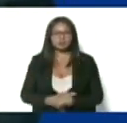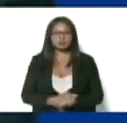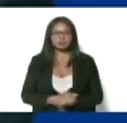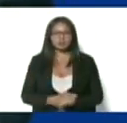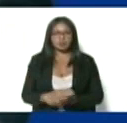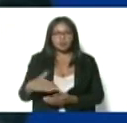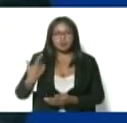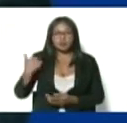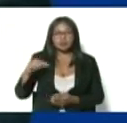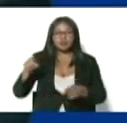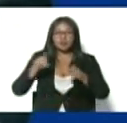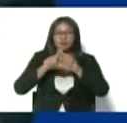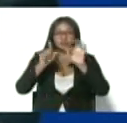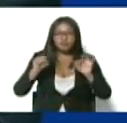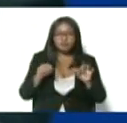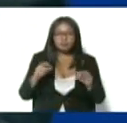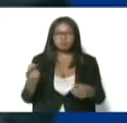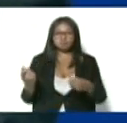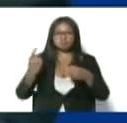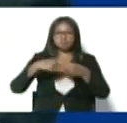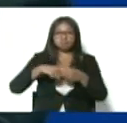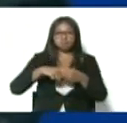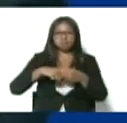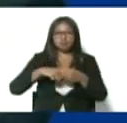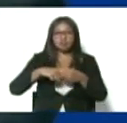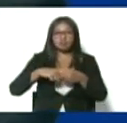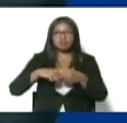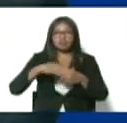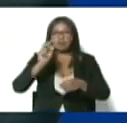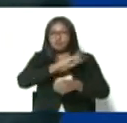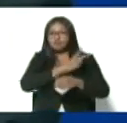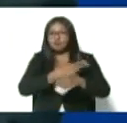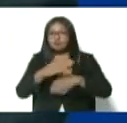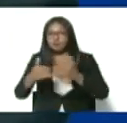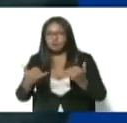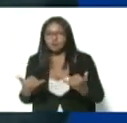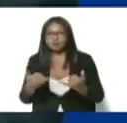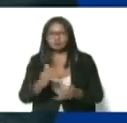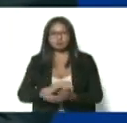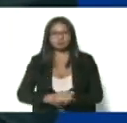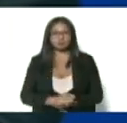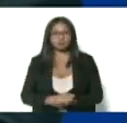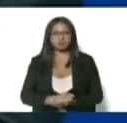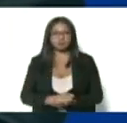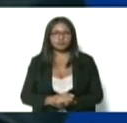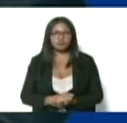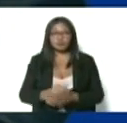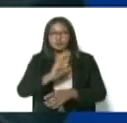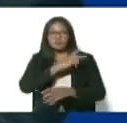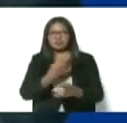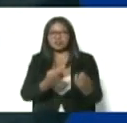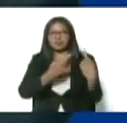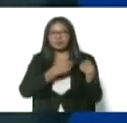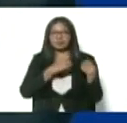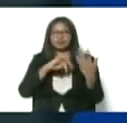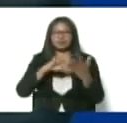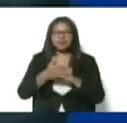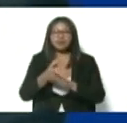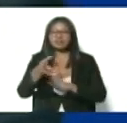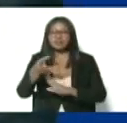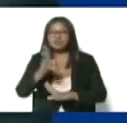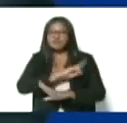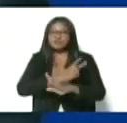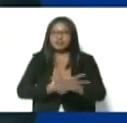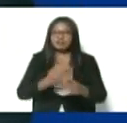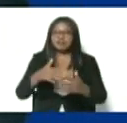tener nosotros también la incorporación de la fuerza de tarea que está contemplada allí una fuerza de tarea donde su fortaleza